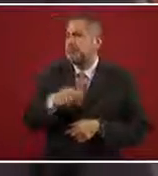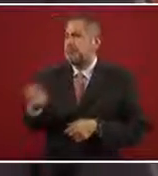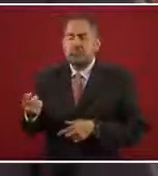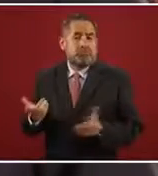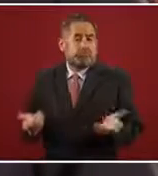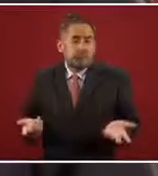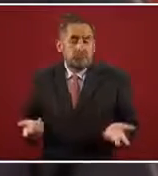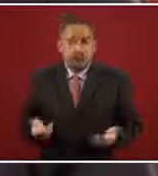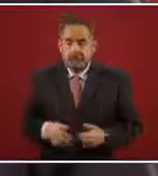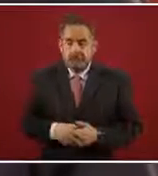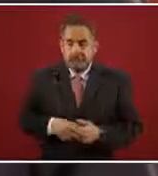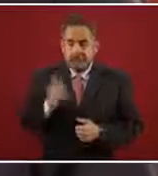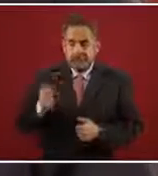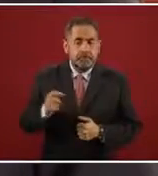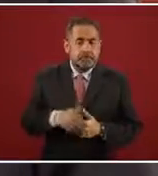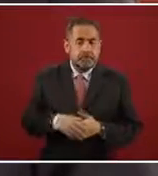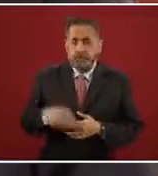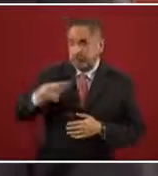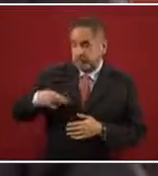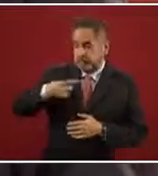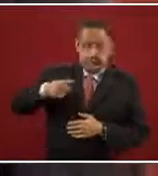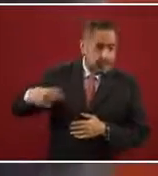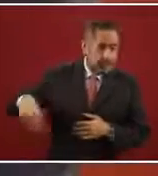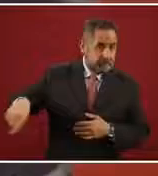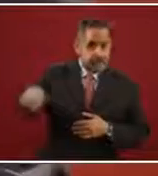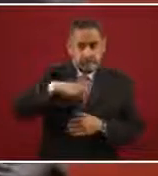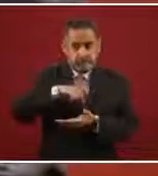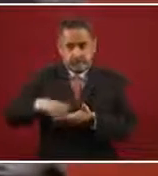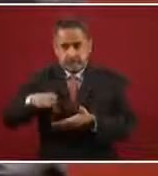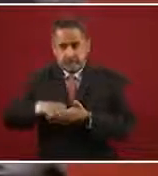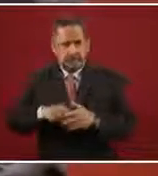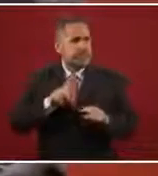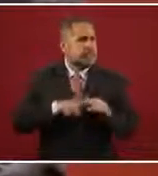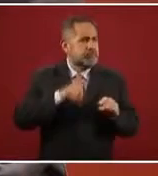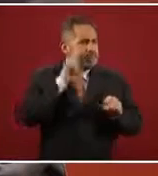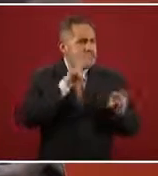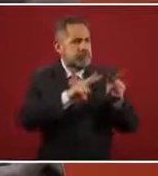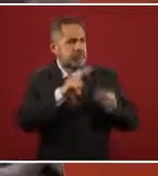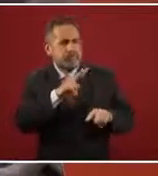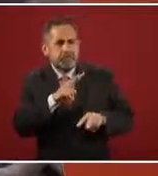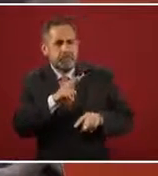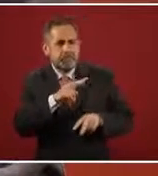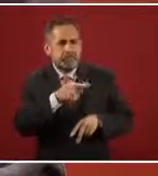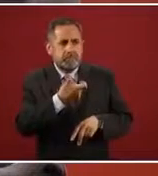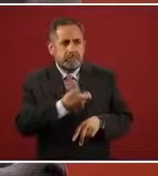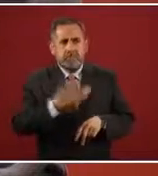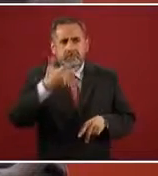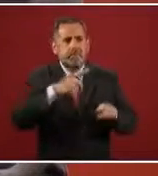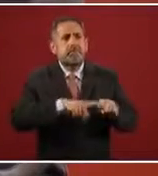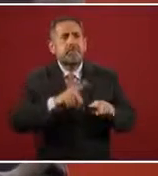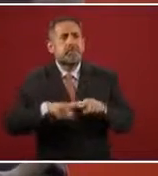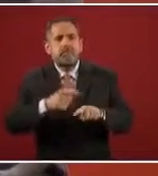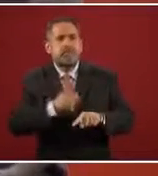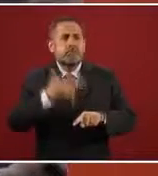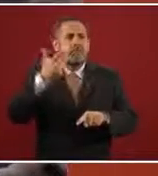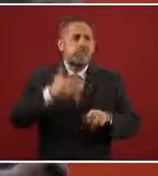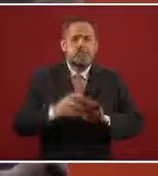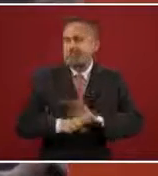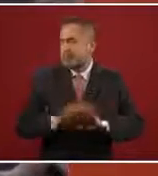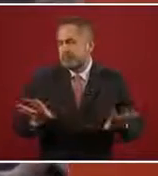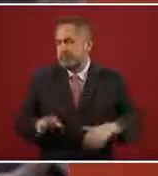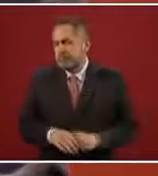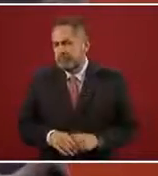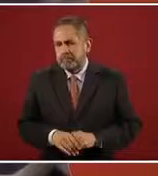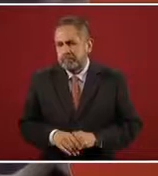que el consumidor vea quién es quién en los precios. Y lo mismo,